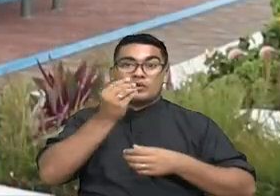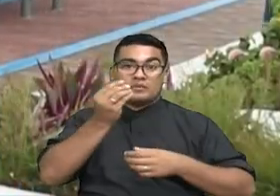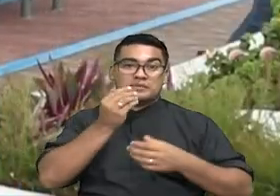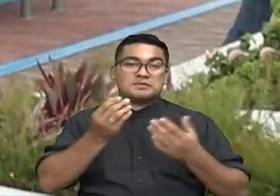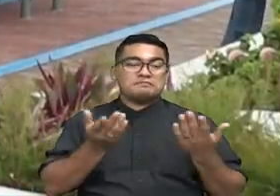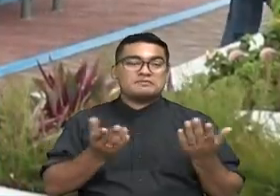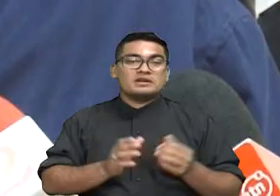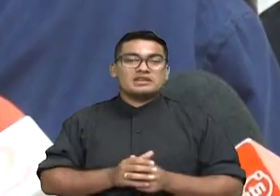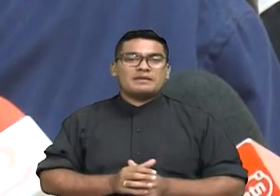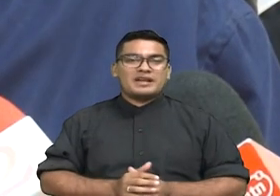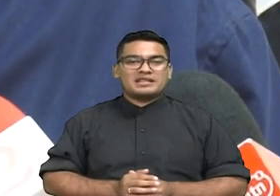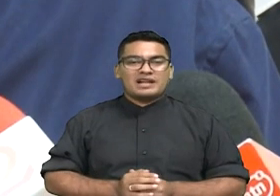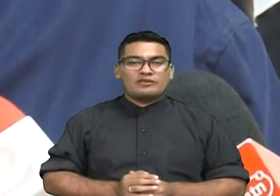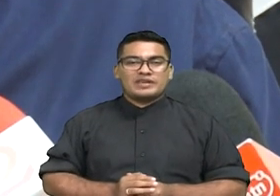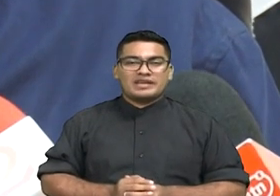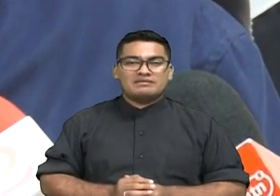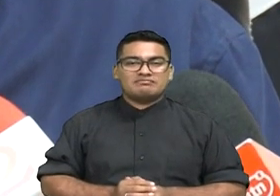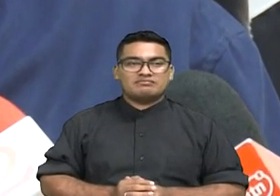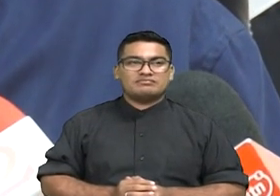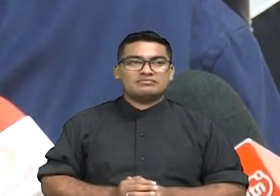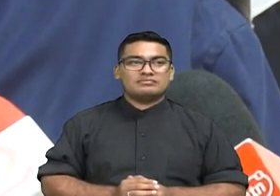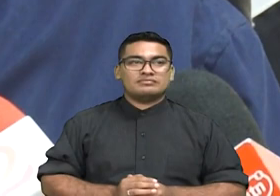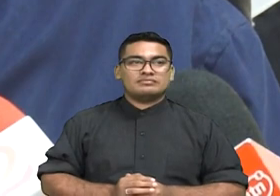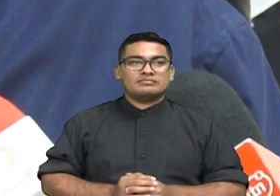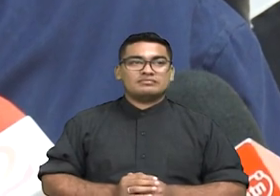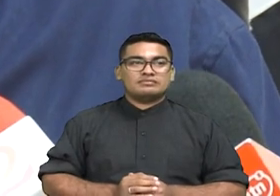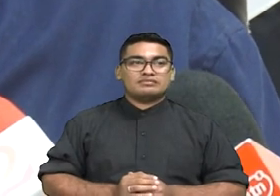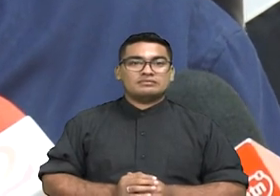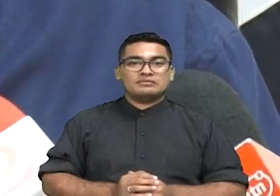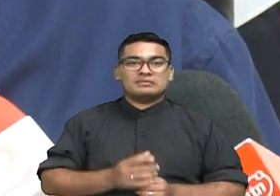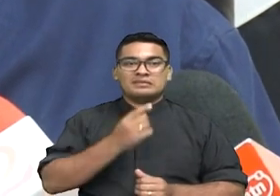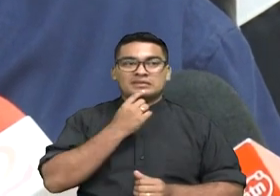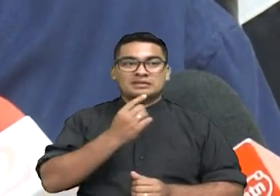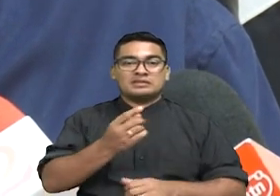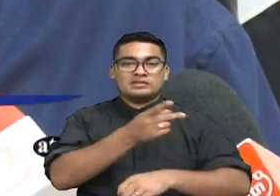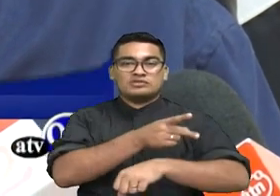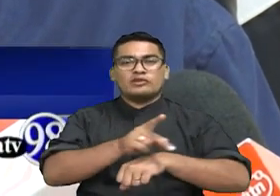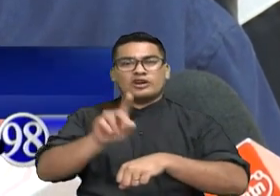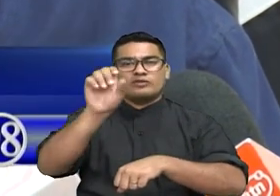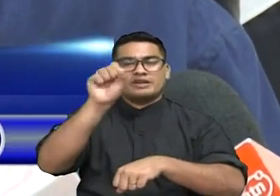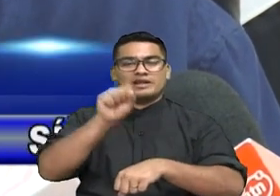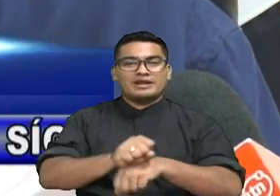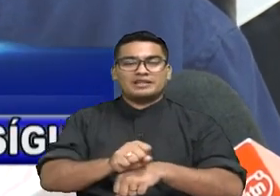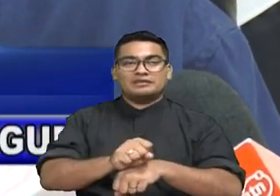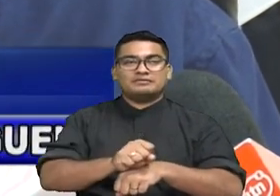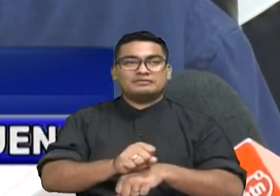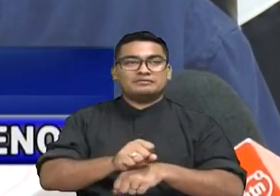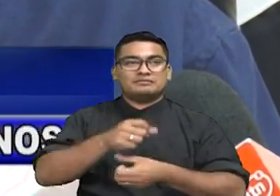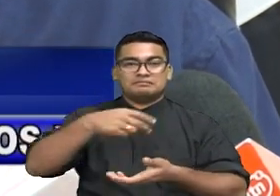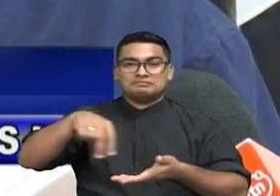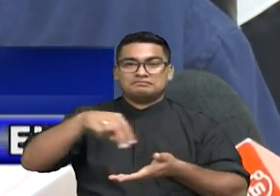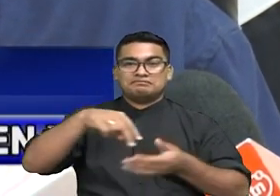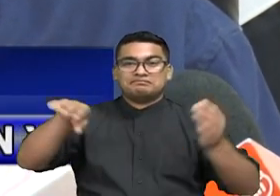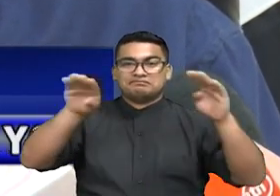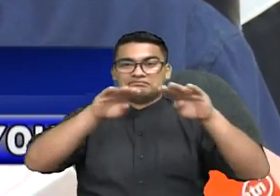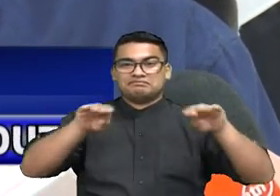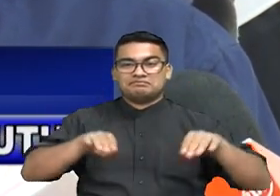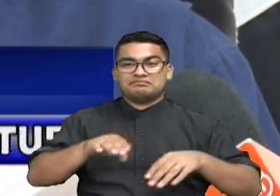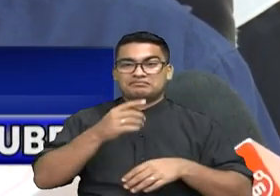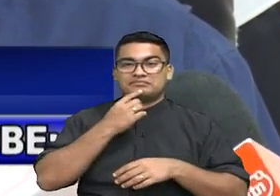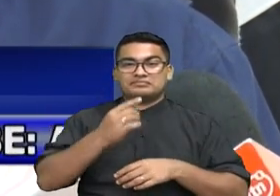visitantes. El 1 de diciembre en El Salvador Allende se realizaron bailes navideños en el Paseo de la